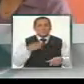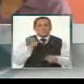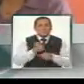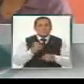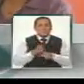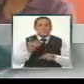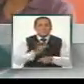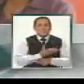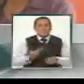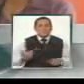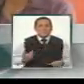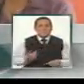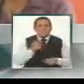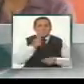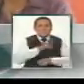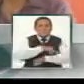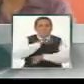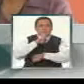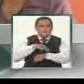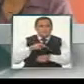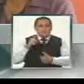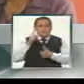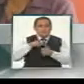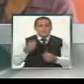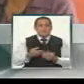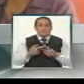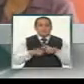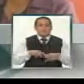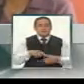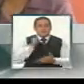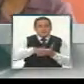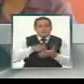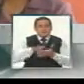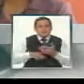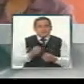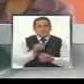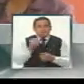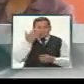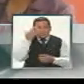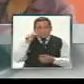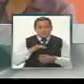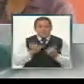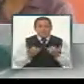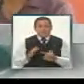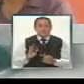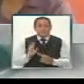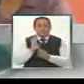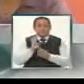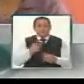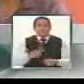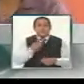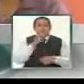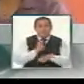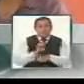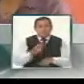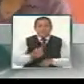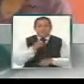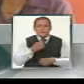coordinaciones con el presidente regional de Tumbes para proceder a la suscripción en los próximos días. Lo que hoy estamos presentando a Ecuador es